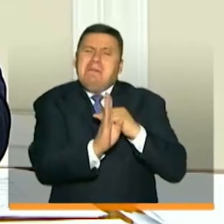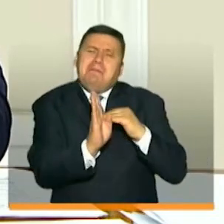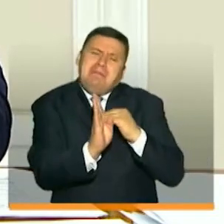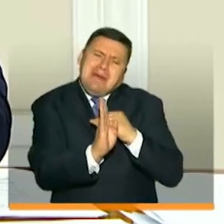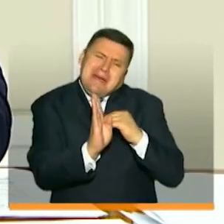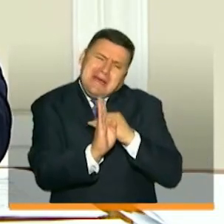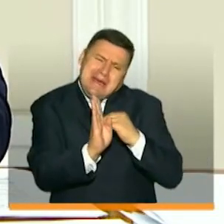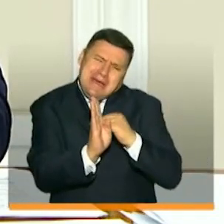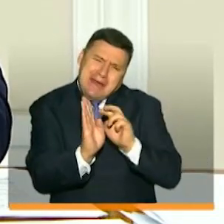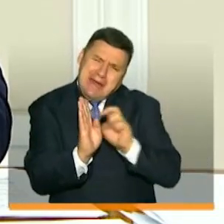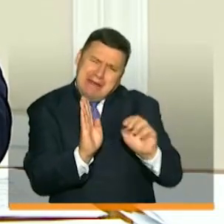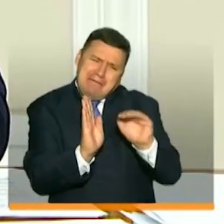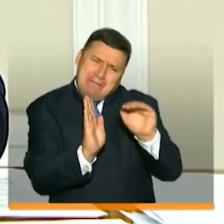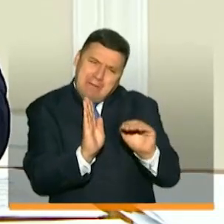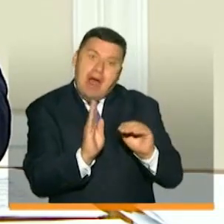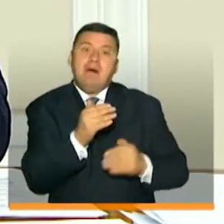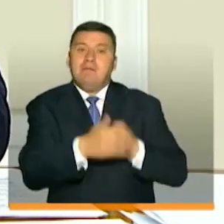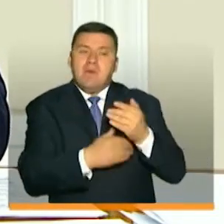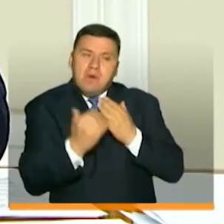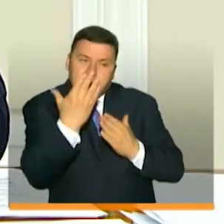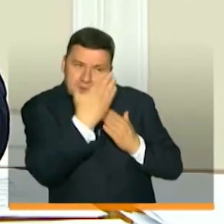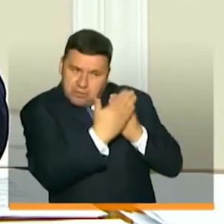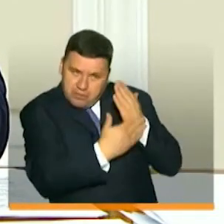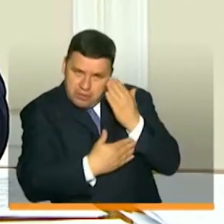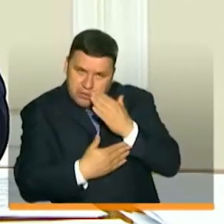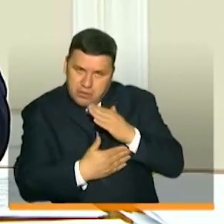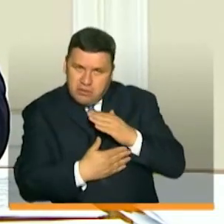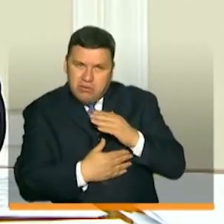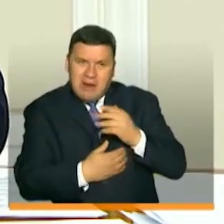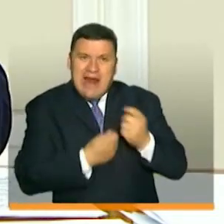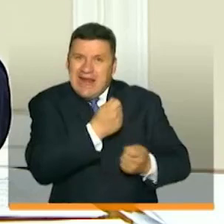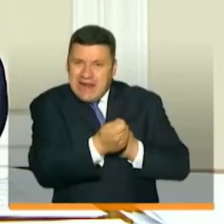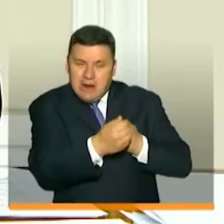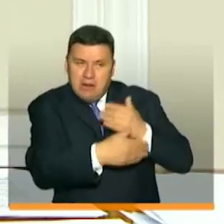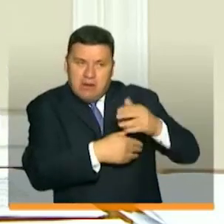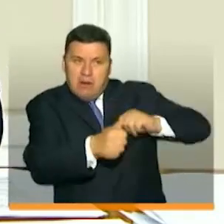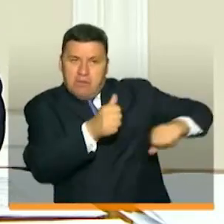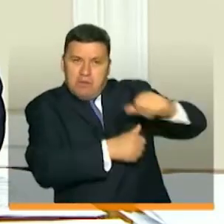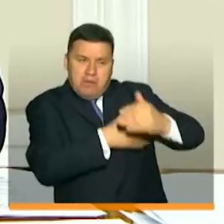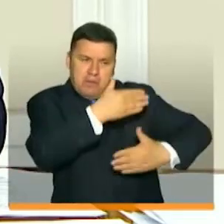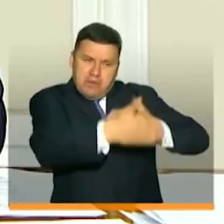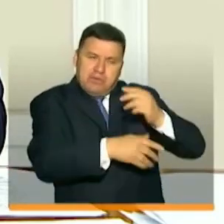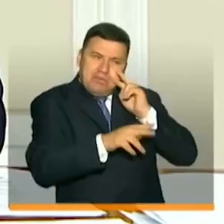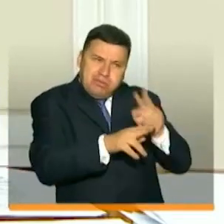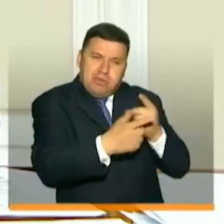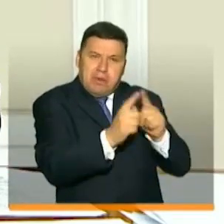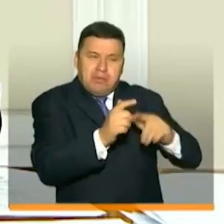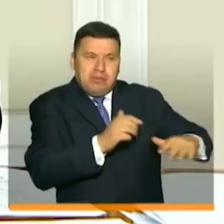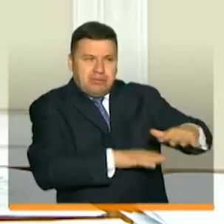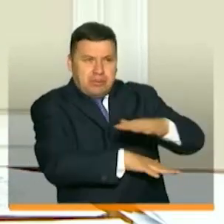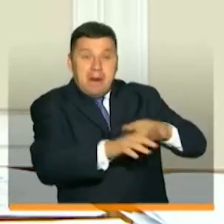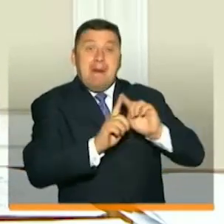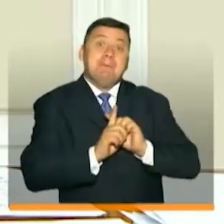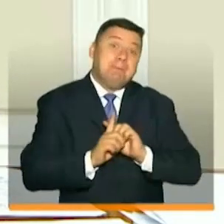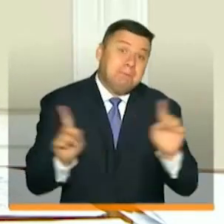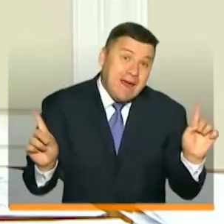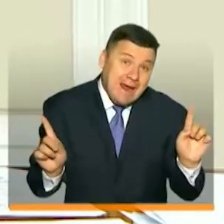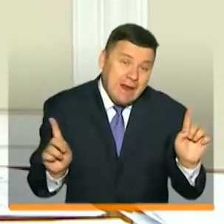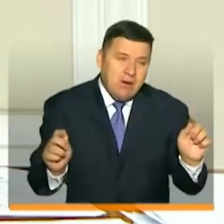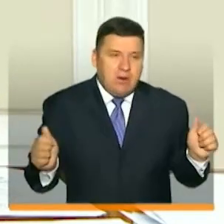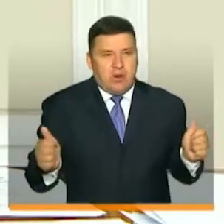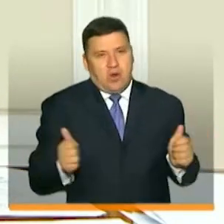afectación, seguimos avanzando con pilotos en distintos sectores y también un proceso de liberación, pero con